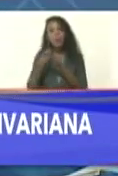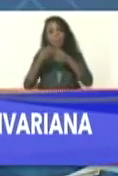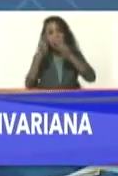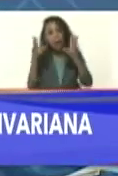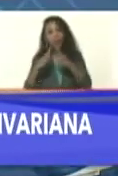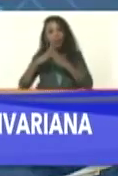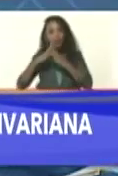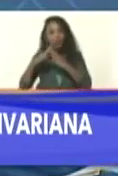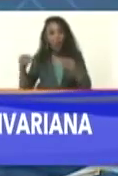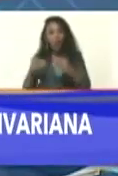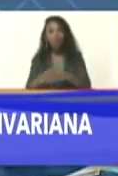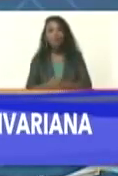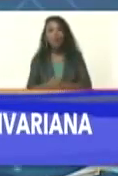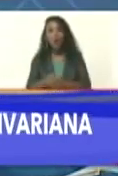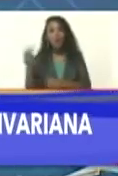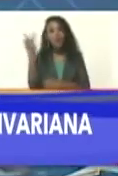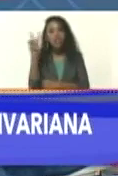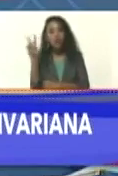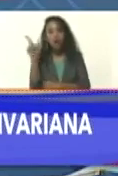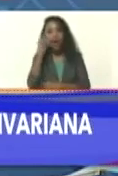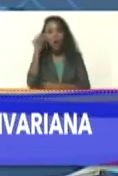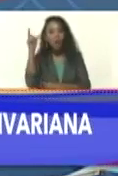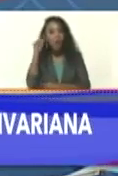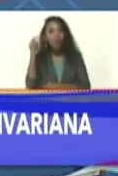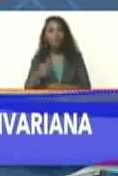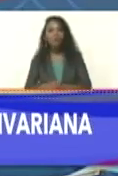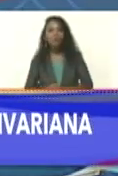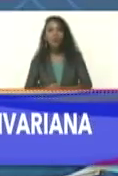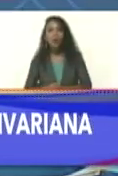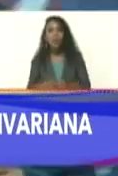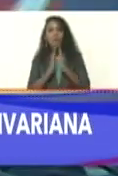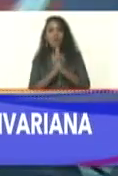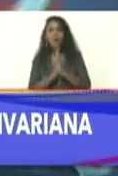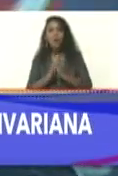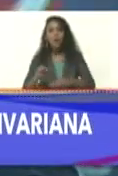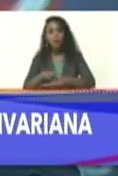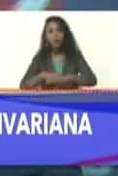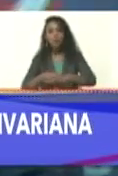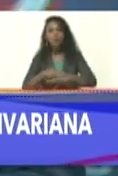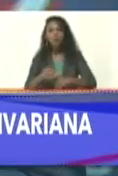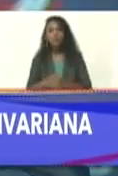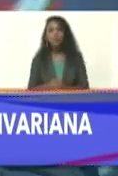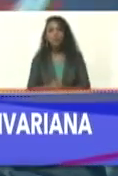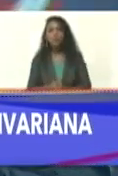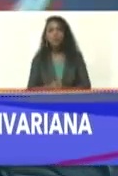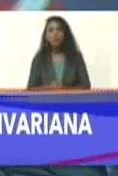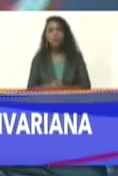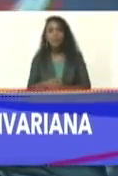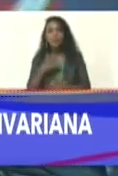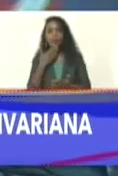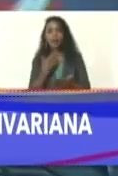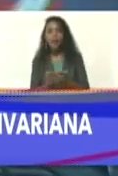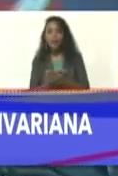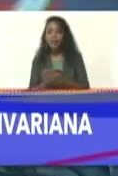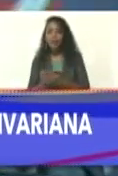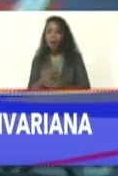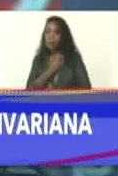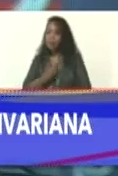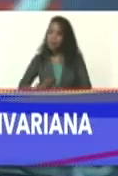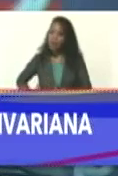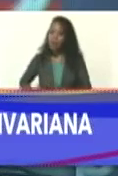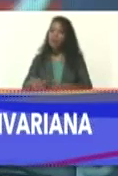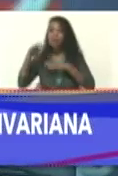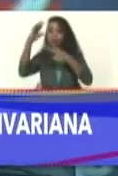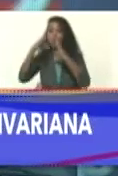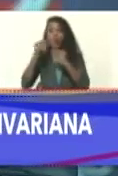entre todos los venezolanos y todas las venezolanas. Por favor, ministro. Gracias, mi comandante. Saludar a todo el país